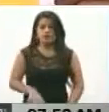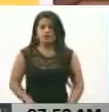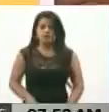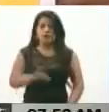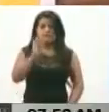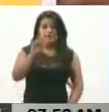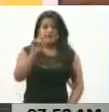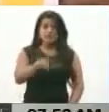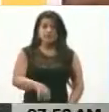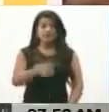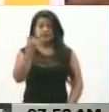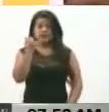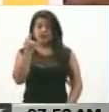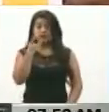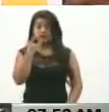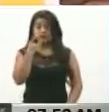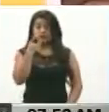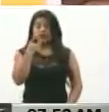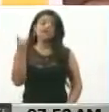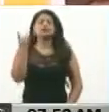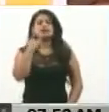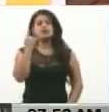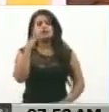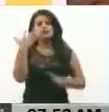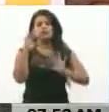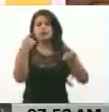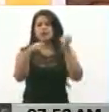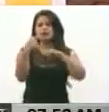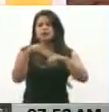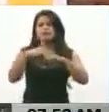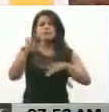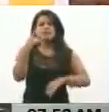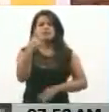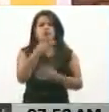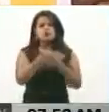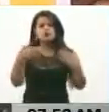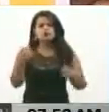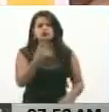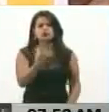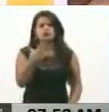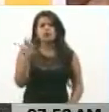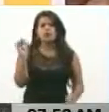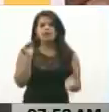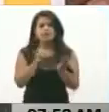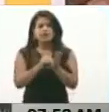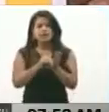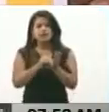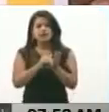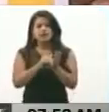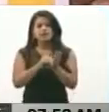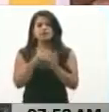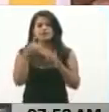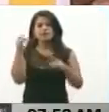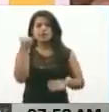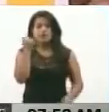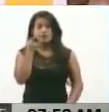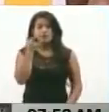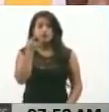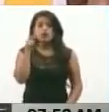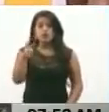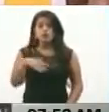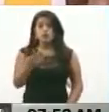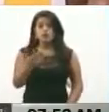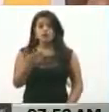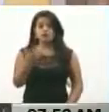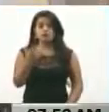teléfonos móviles, ¿ok? Han sido vendidos más de 1.250.000 teléfonos móviles que tienen capacidad ya